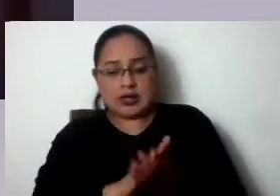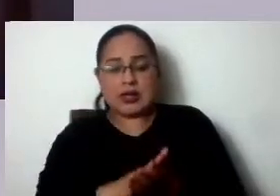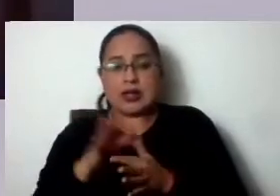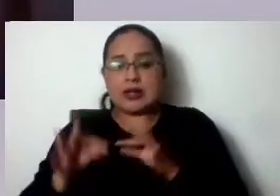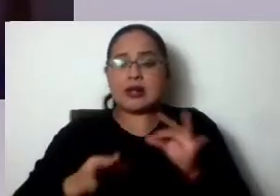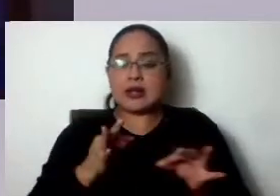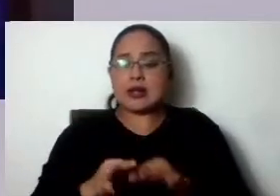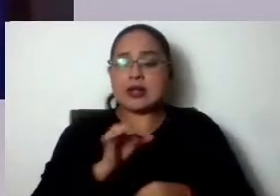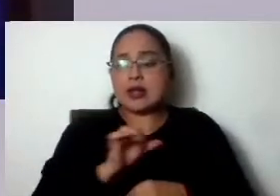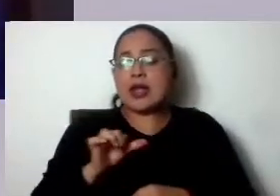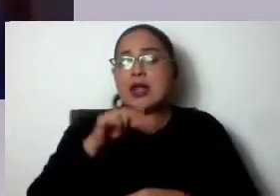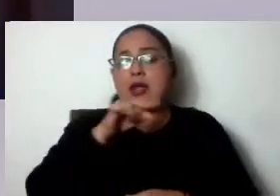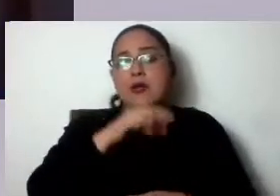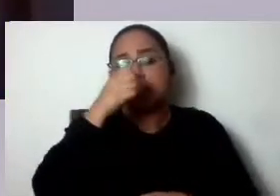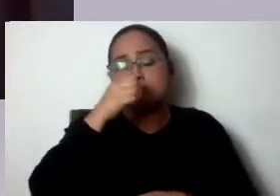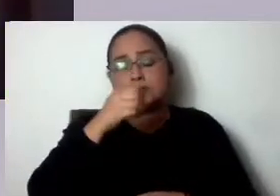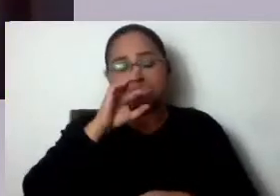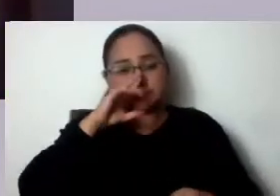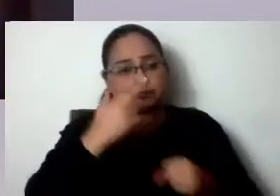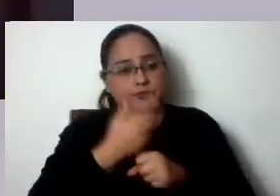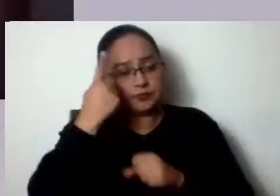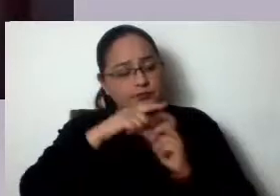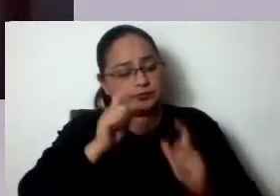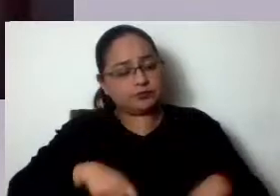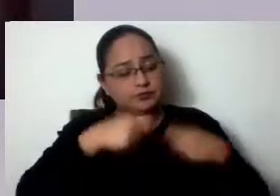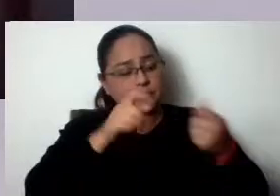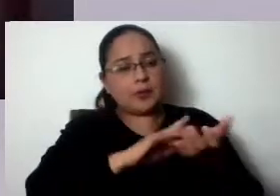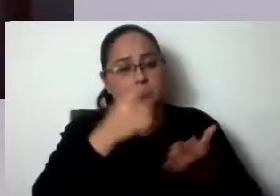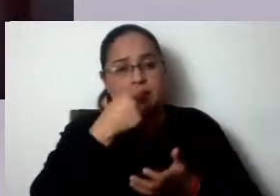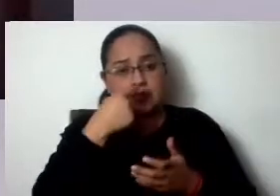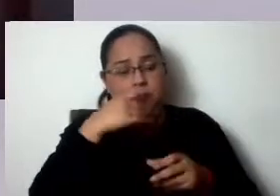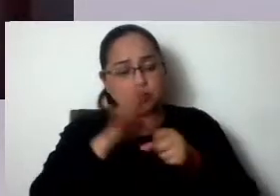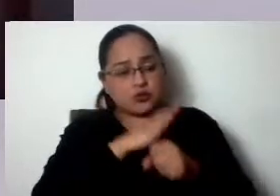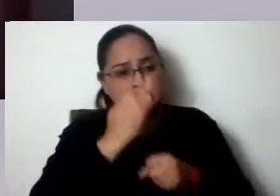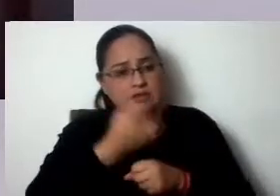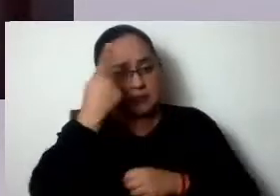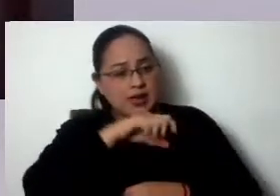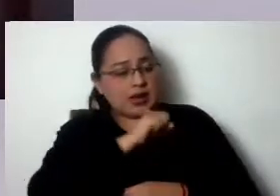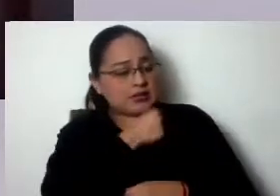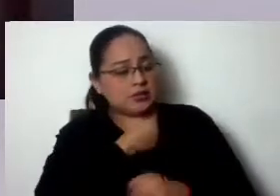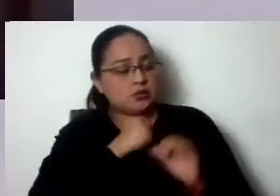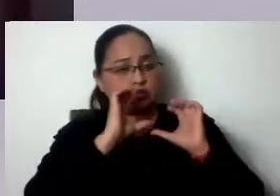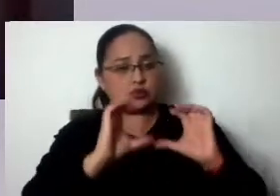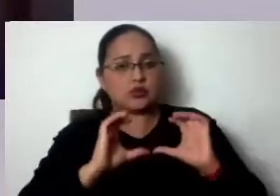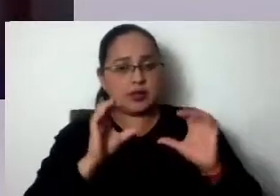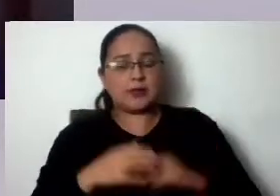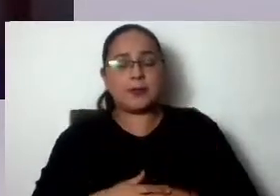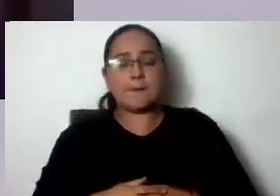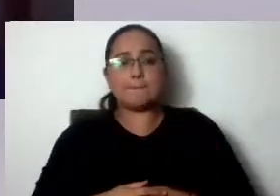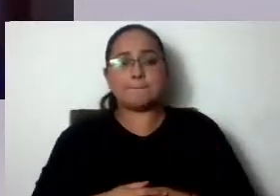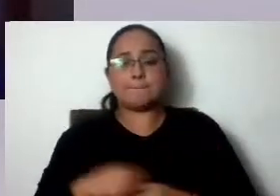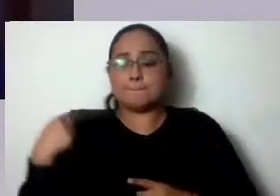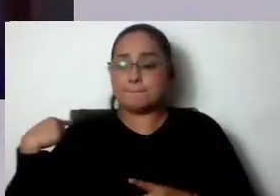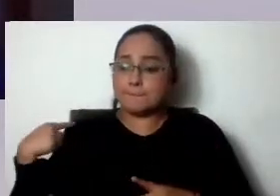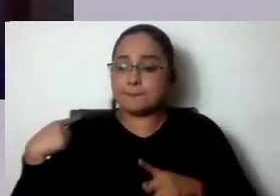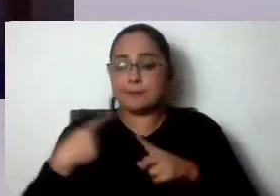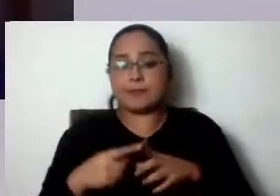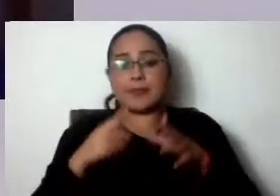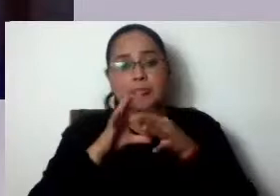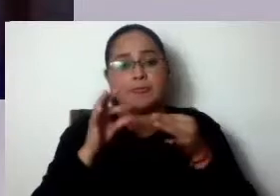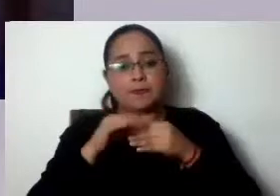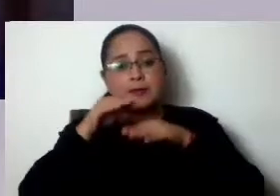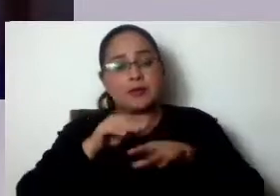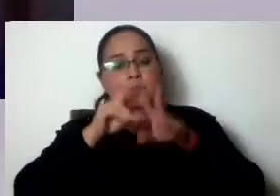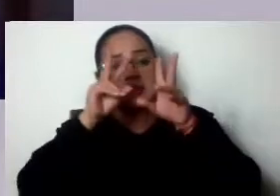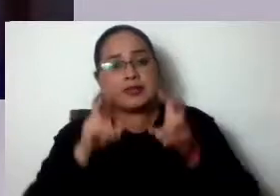a la obligación de otorgar medicamentos esenciales para la salud en un recuento de los precedentes en la materia